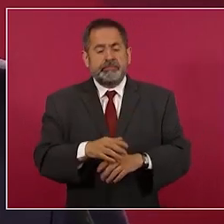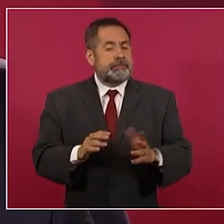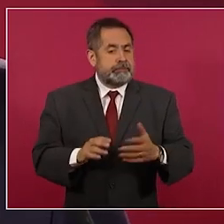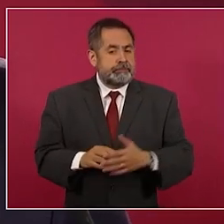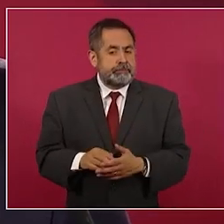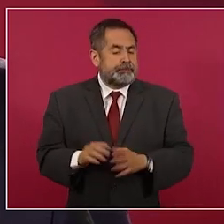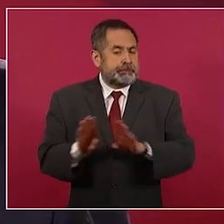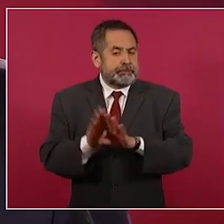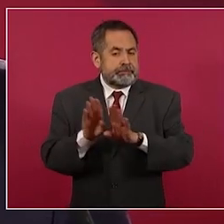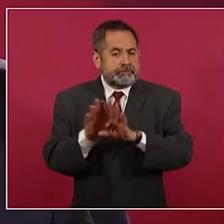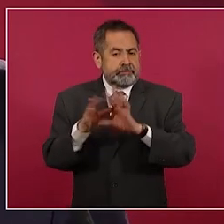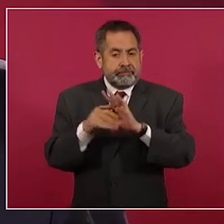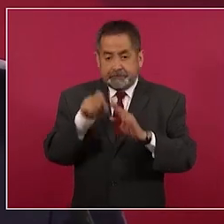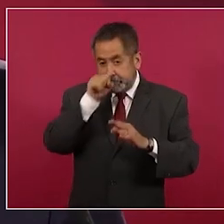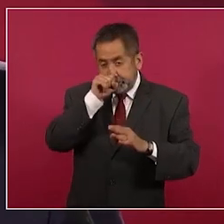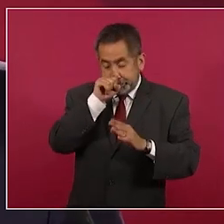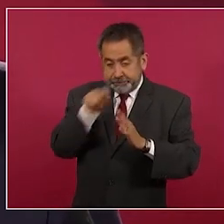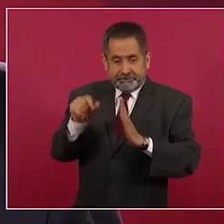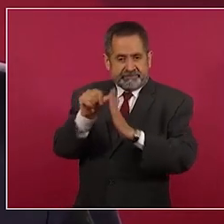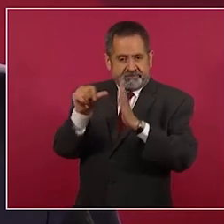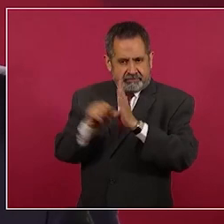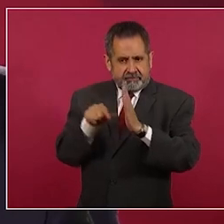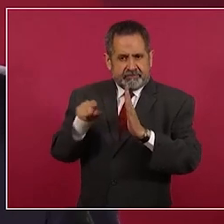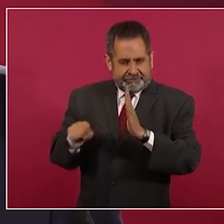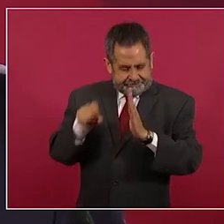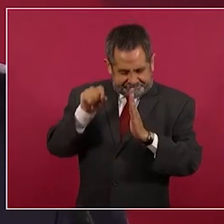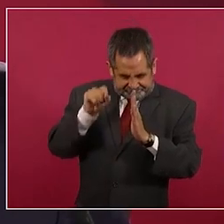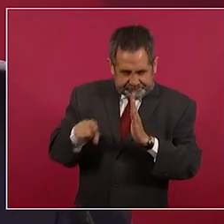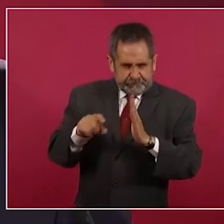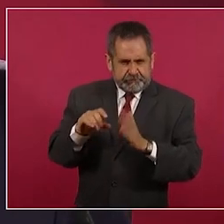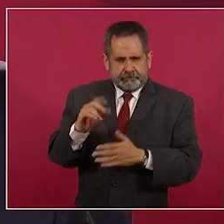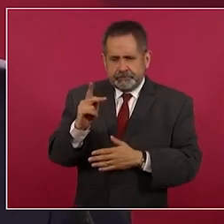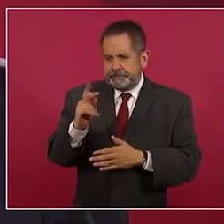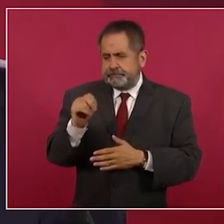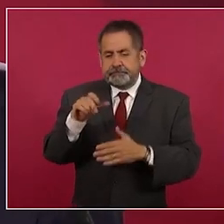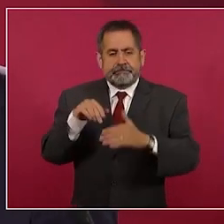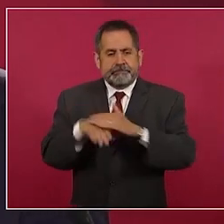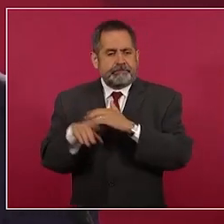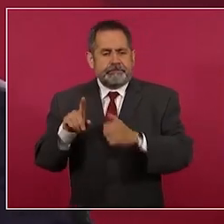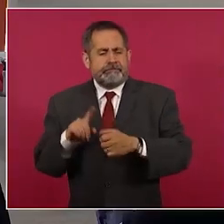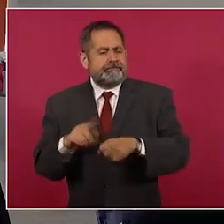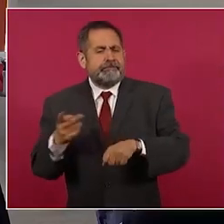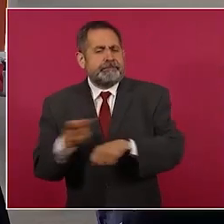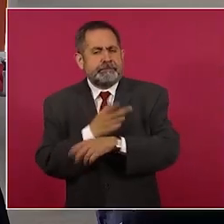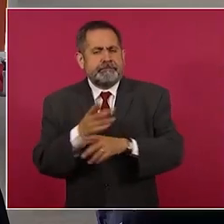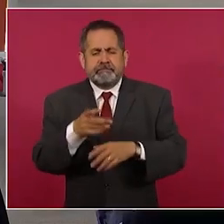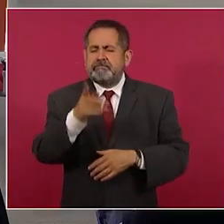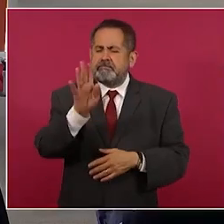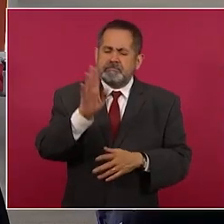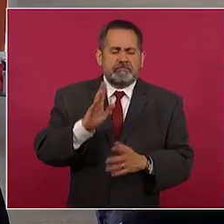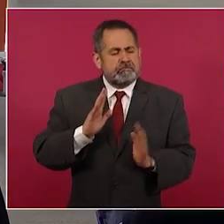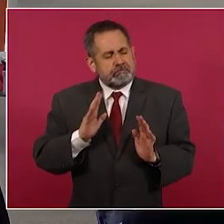utilizando ese artículo del Código Penal. Pero ¿por qué le tengo